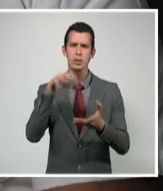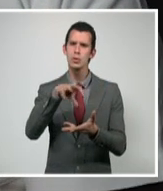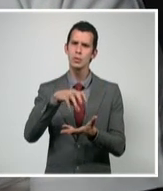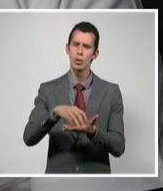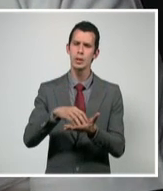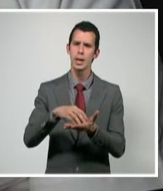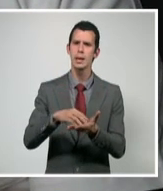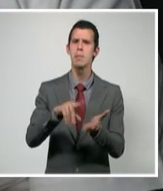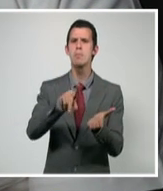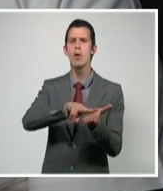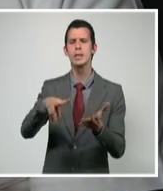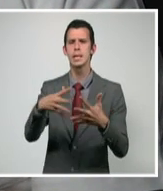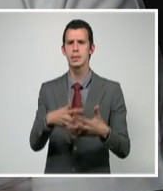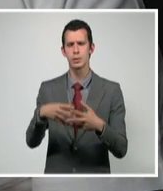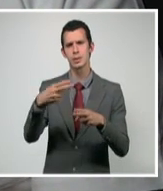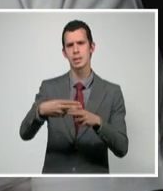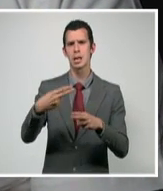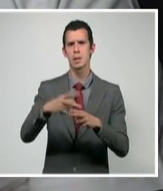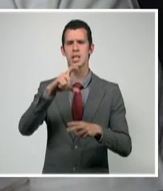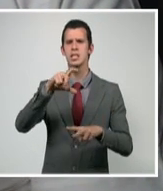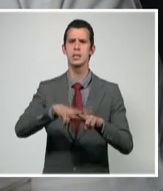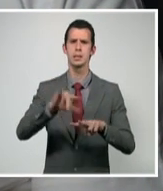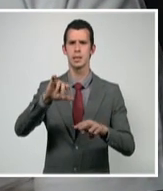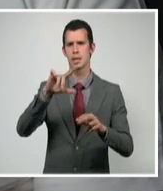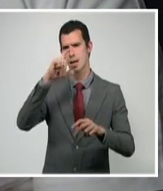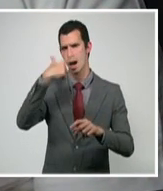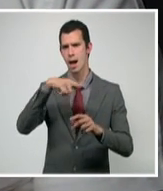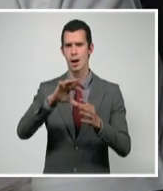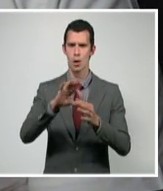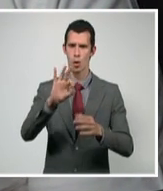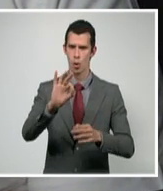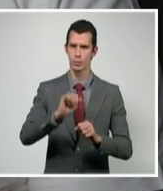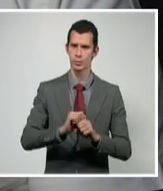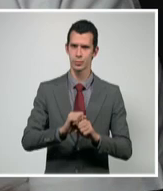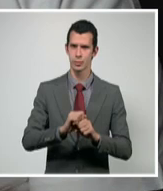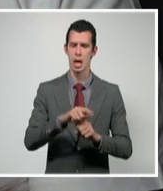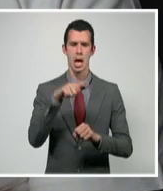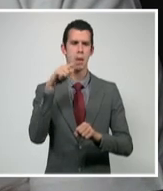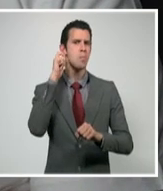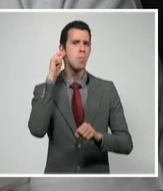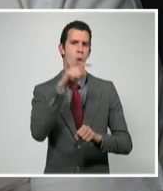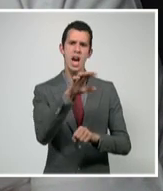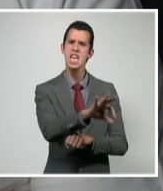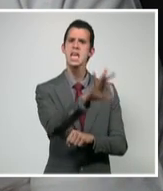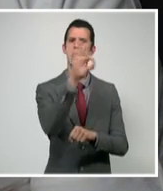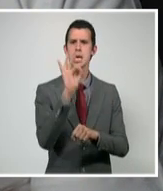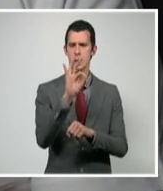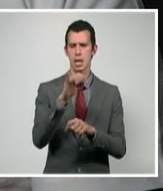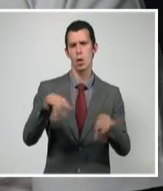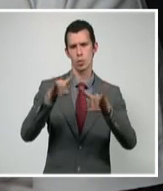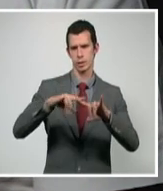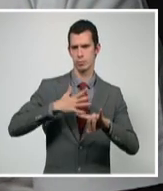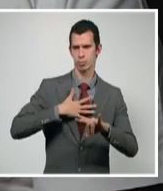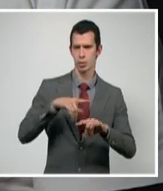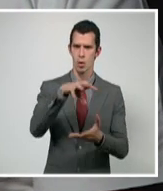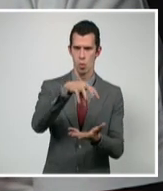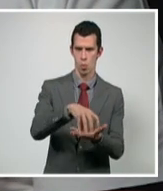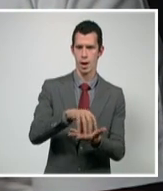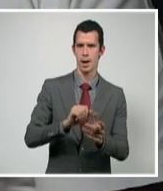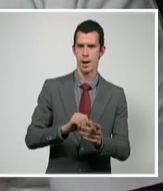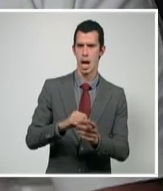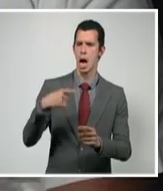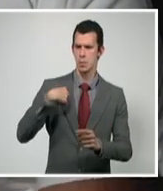ella también había sido invitada por el Chicago Art Institute, que es una institución cultural muy importante en Chicago.